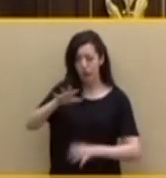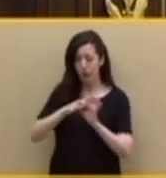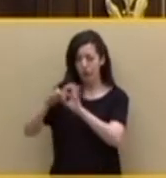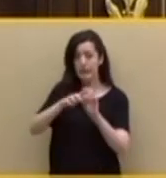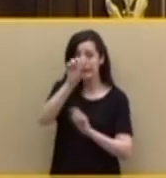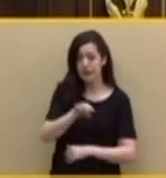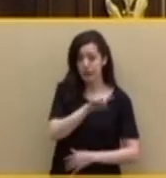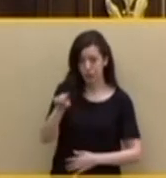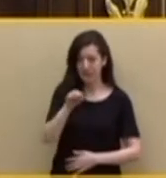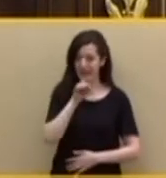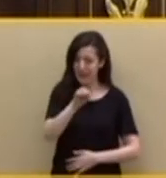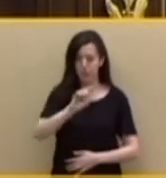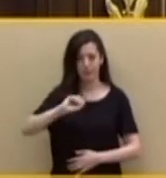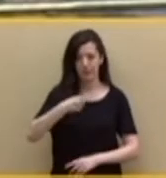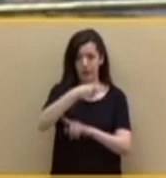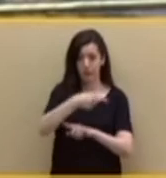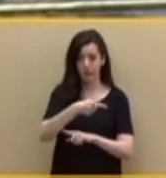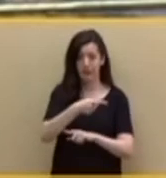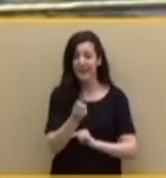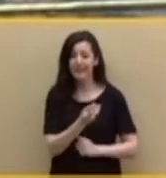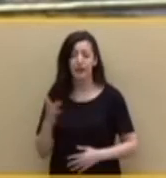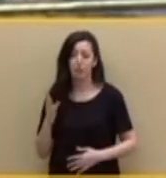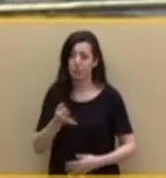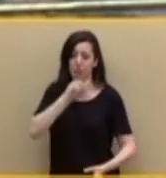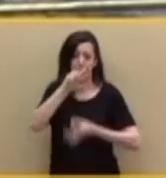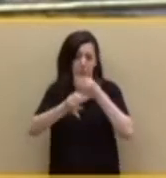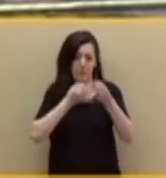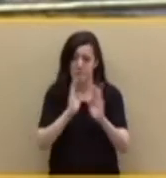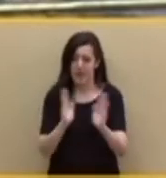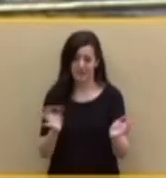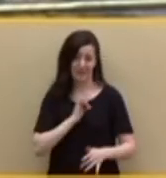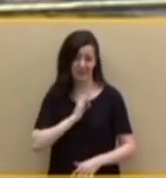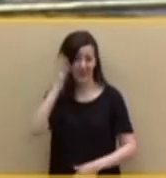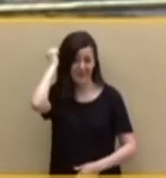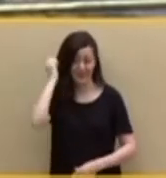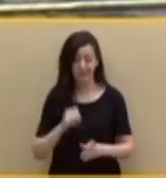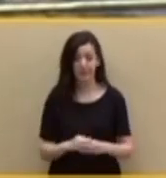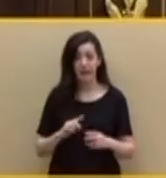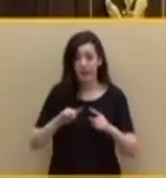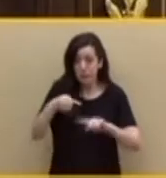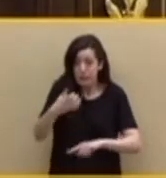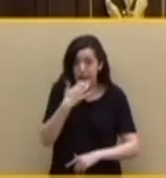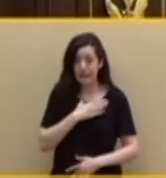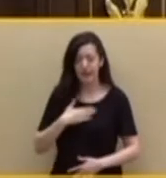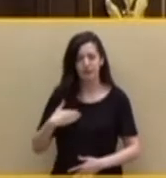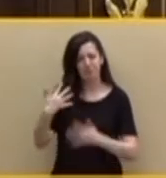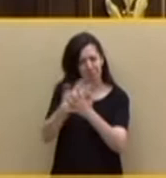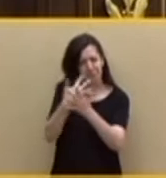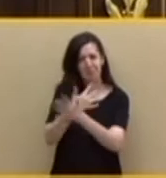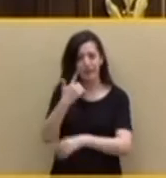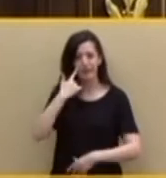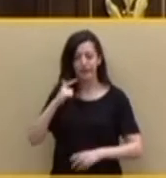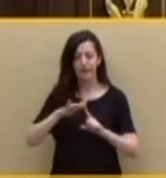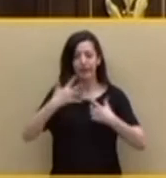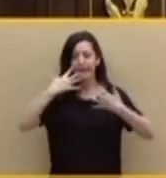señor iglesias luego si quiere si quiere nos explica también la realidad plurinacional que usted proclama